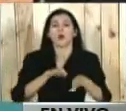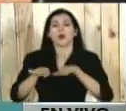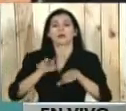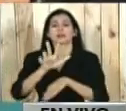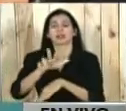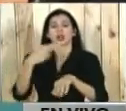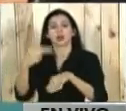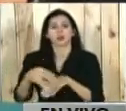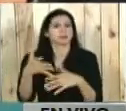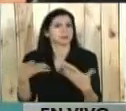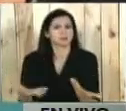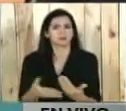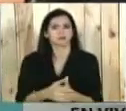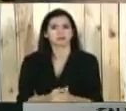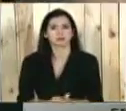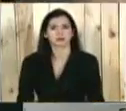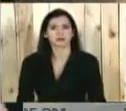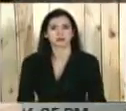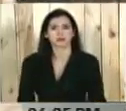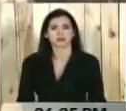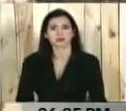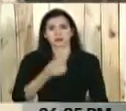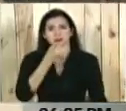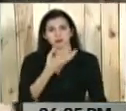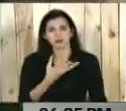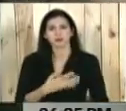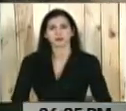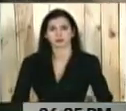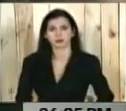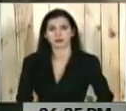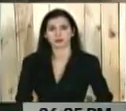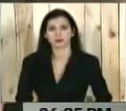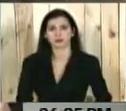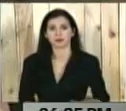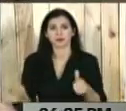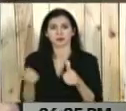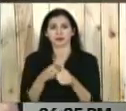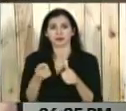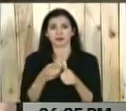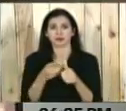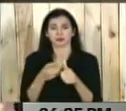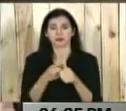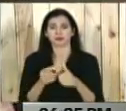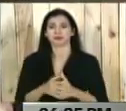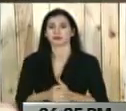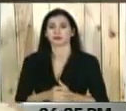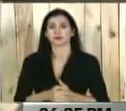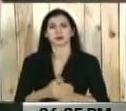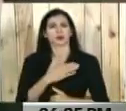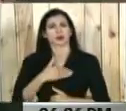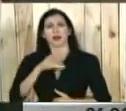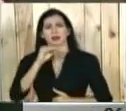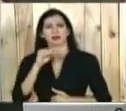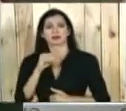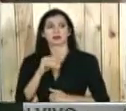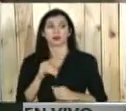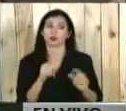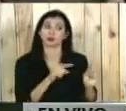de noviembre. Bueno, en primer lugar, no quiero hablar por Tomás